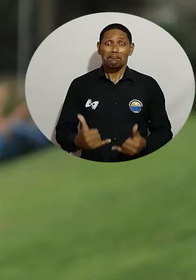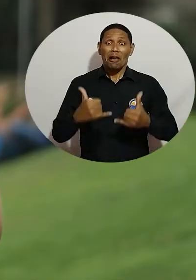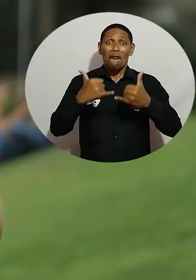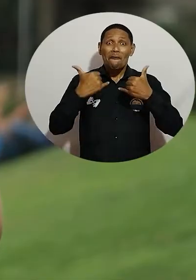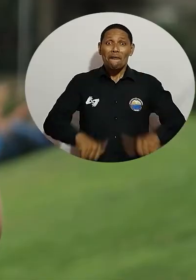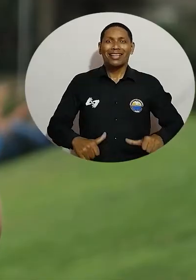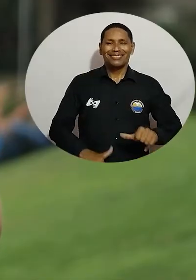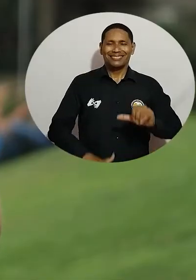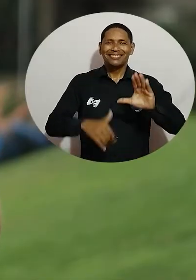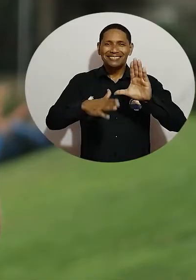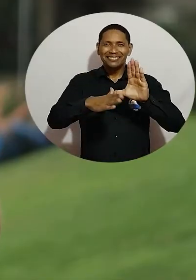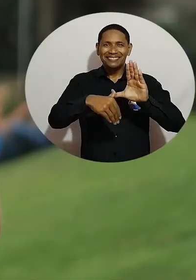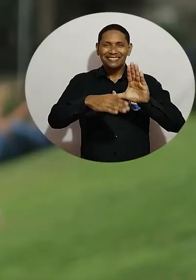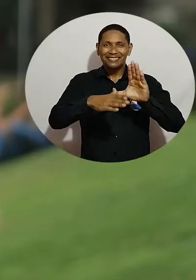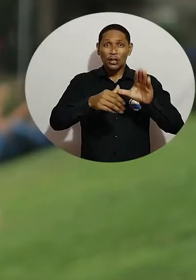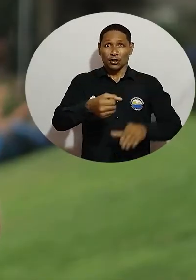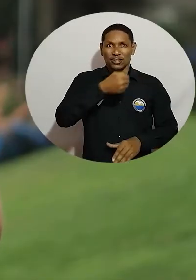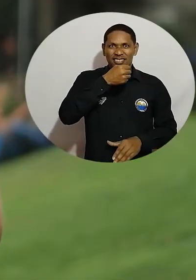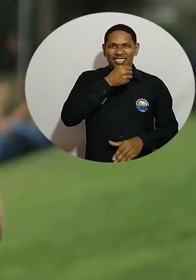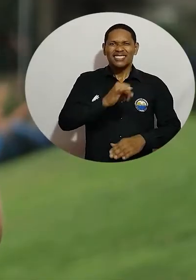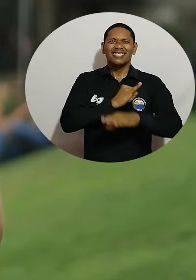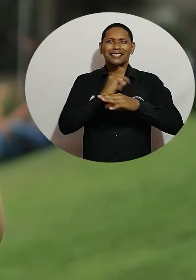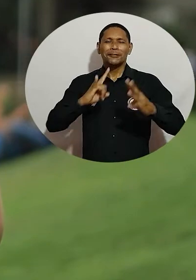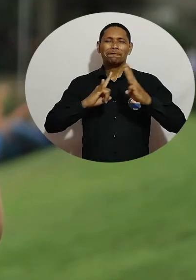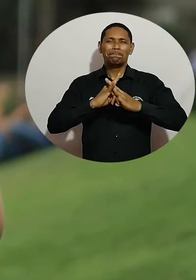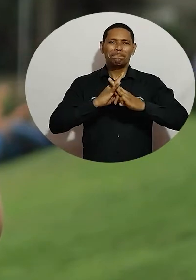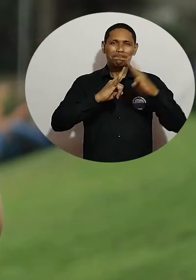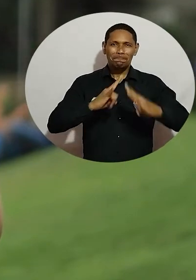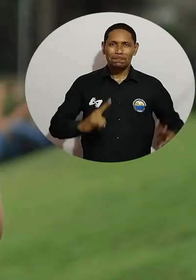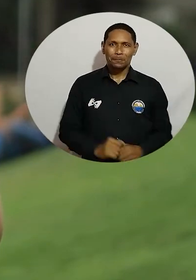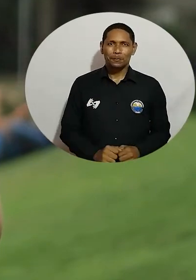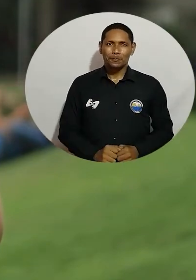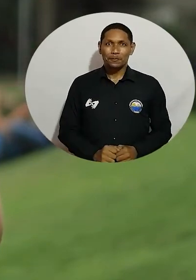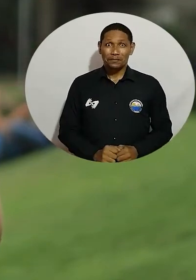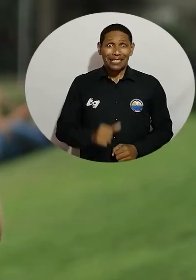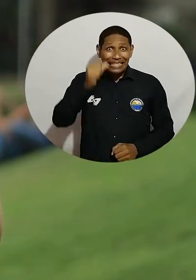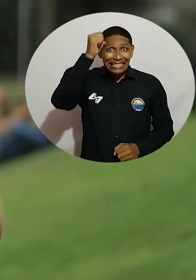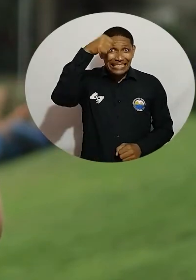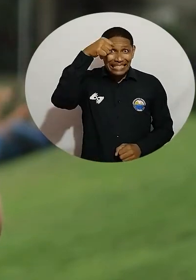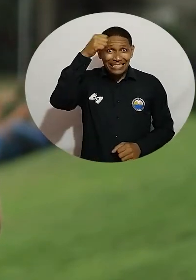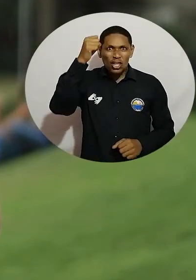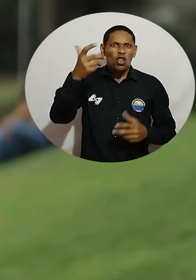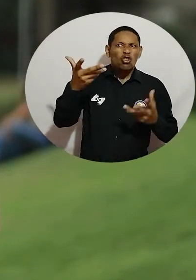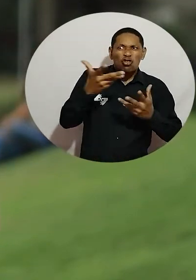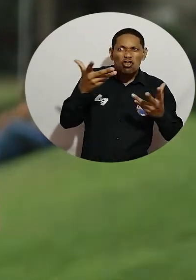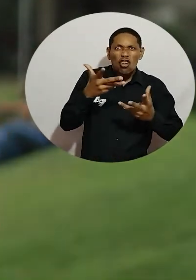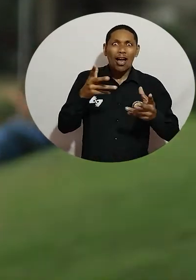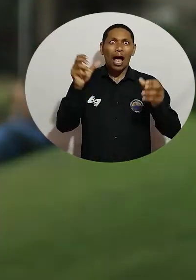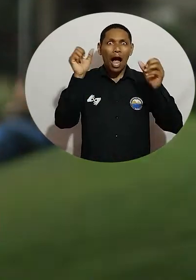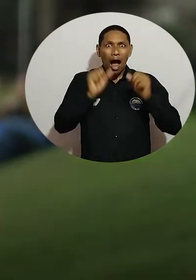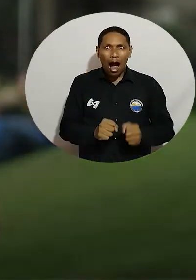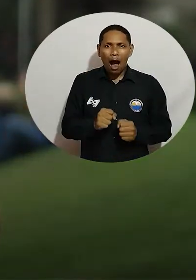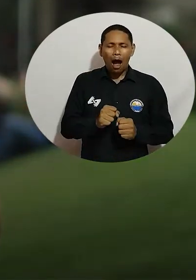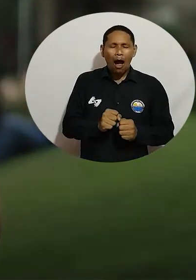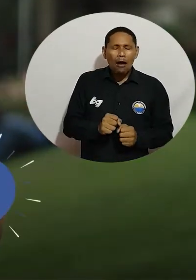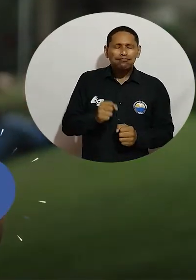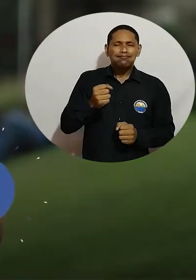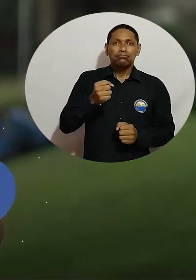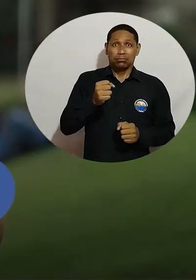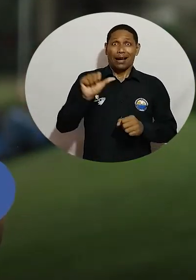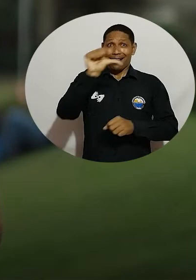Hemos llegado al final del Campus TV, programa institucional de la Universidad del Magdalena. Recuerden seguirnos en nuestras redes